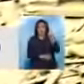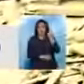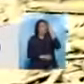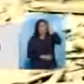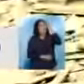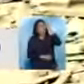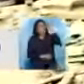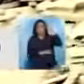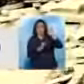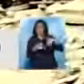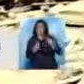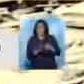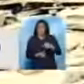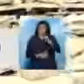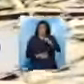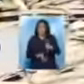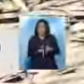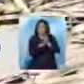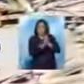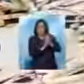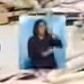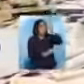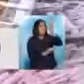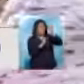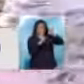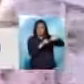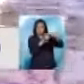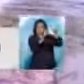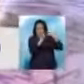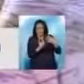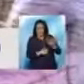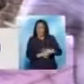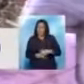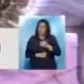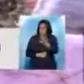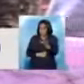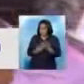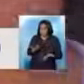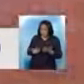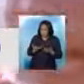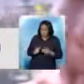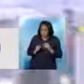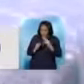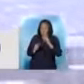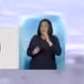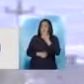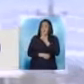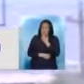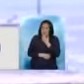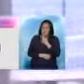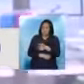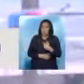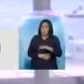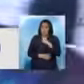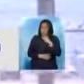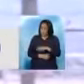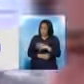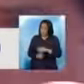puede hacer. Si tú piden a Dios, Dios le va a dar. Y tú de repente has descubierto en esas circunstancias, sos una mujer de